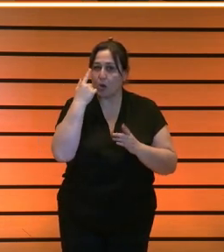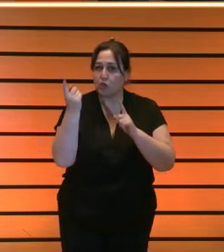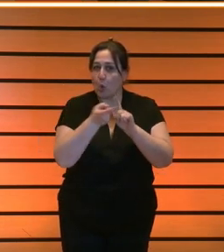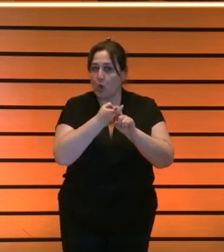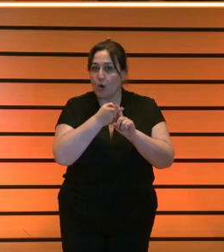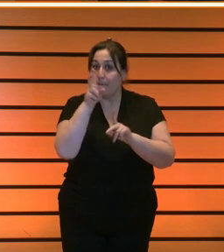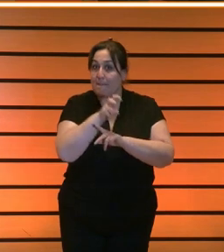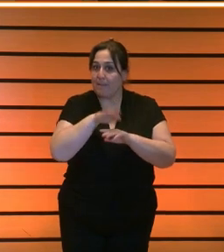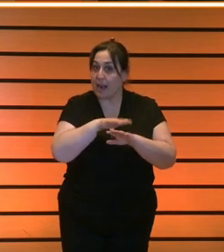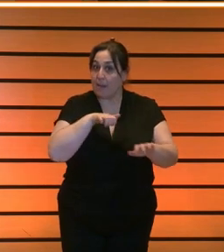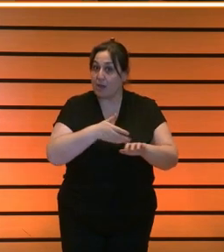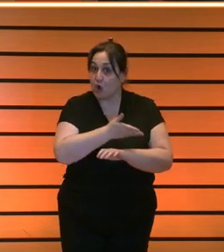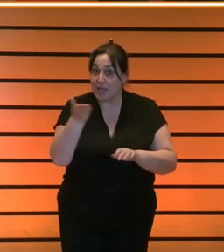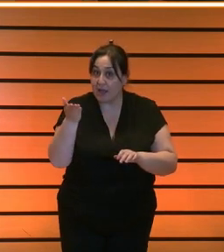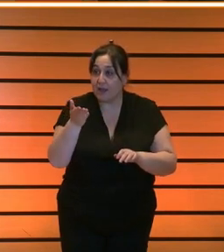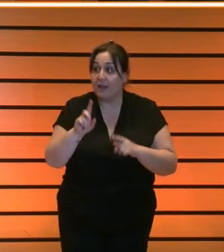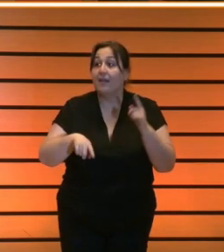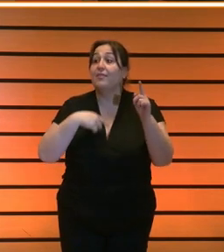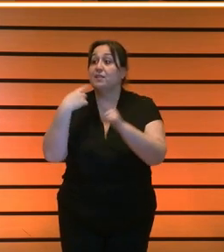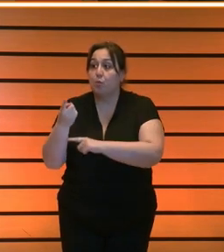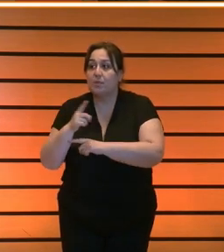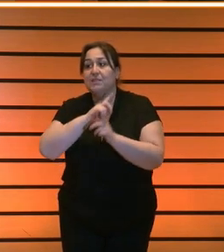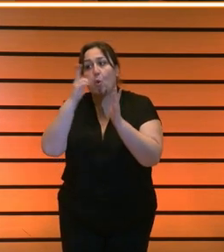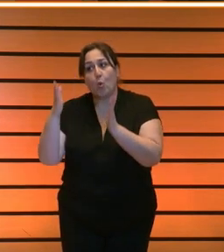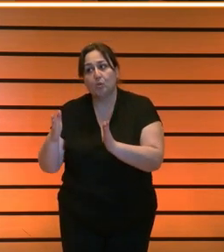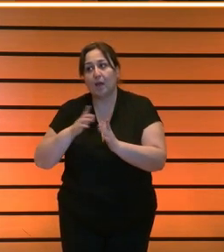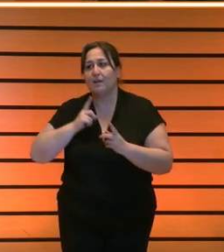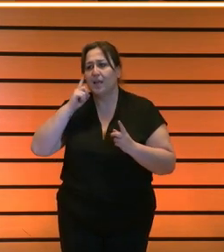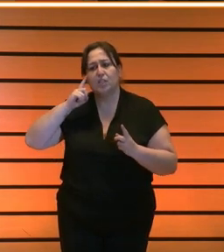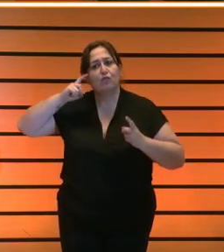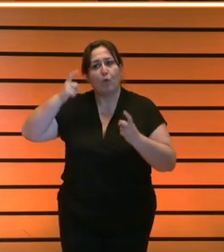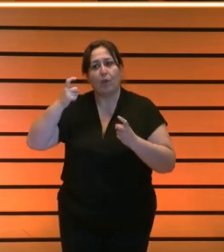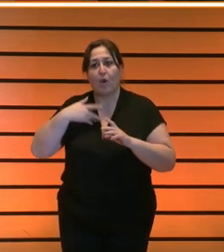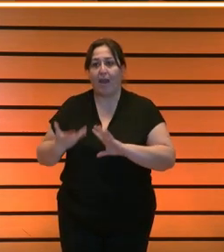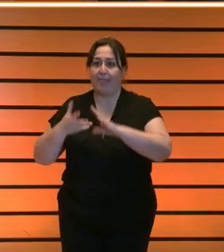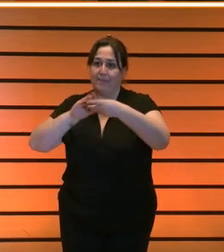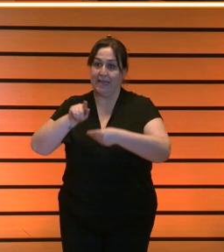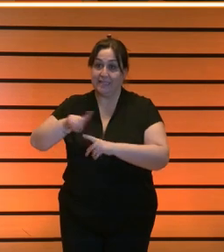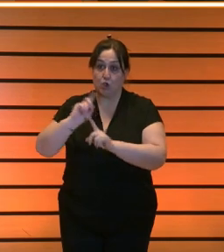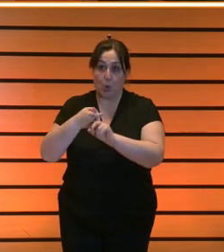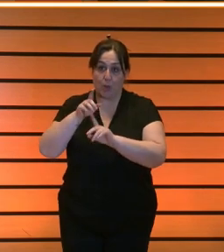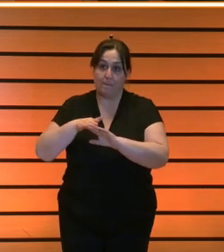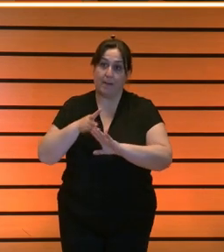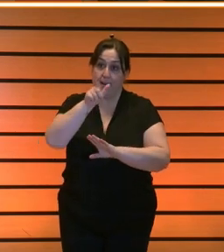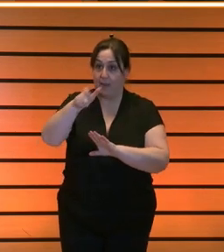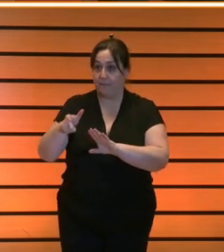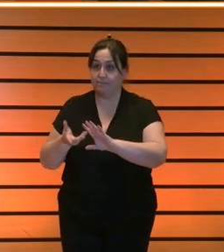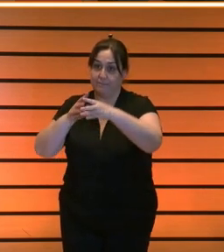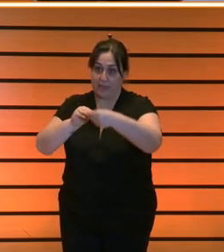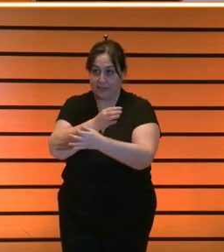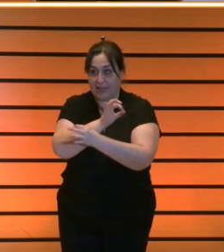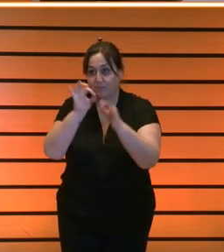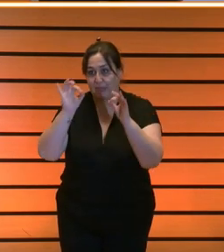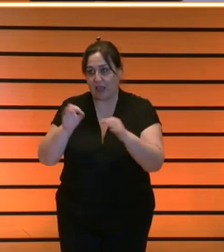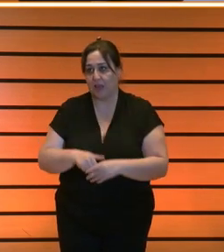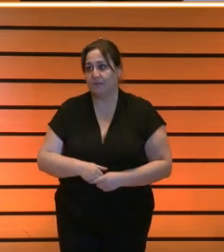valga para la mayoría y luego hacer el esfuerzo de adaptar esa solución para algunas personas y uno de los